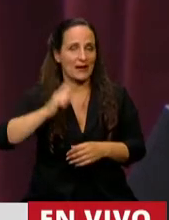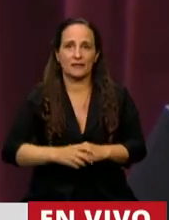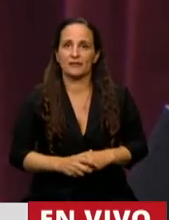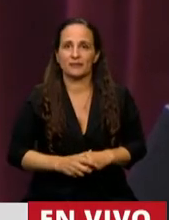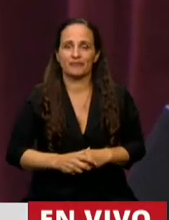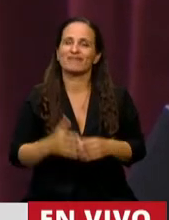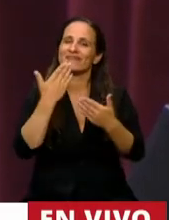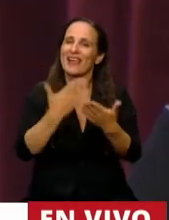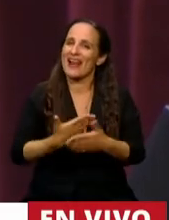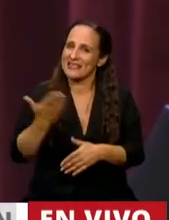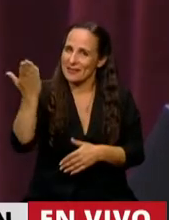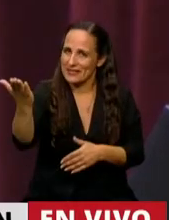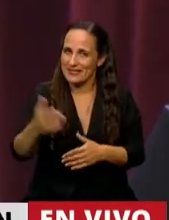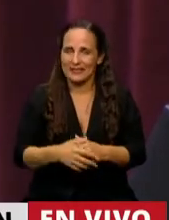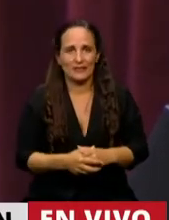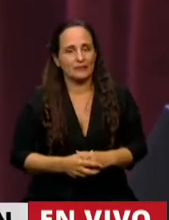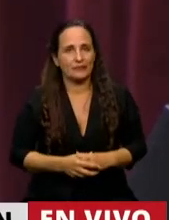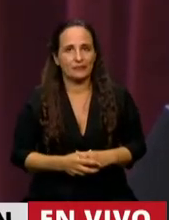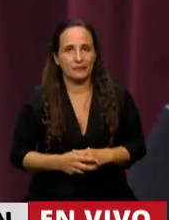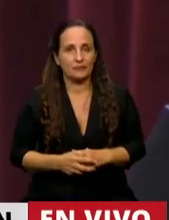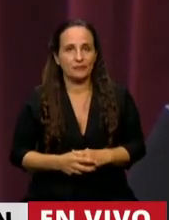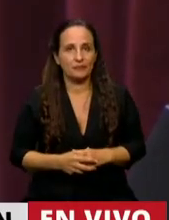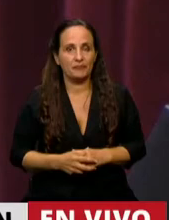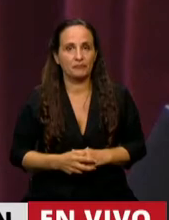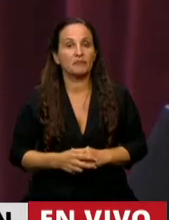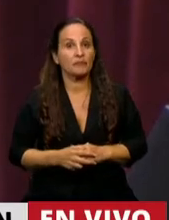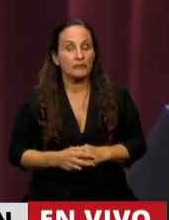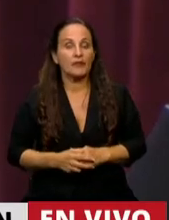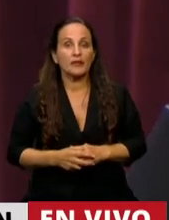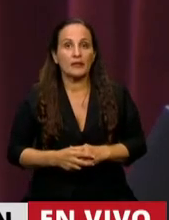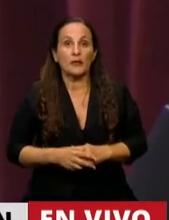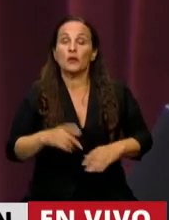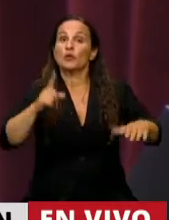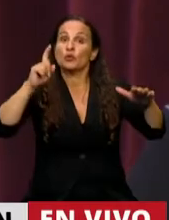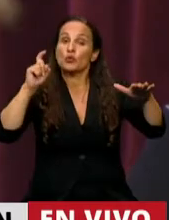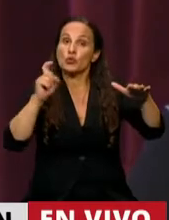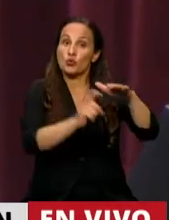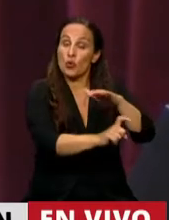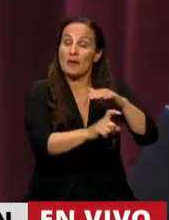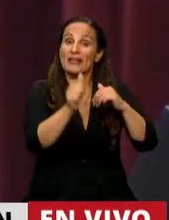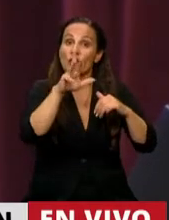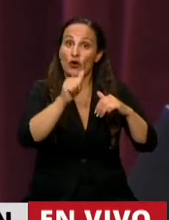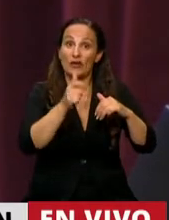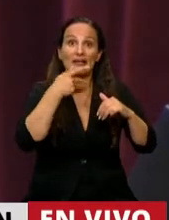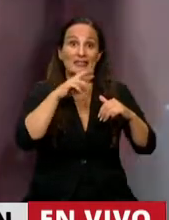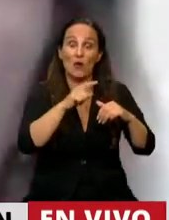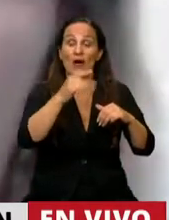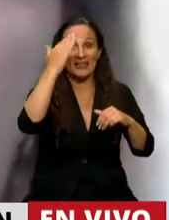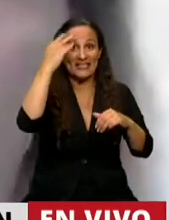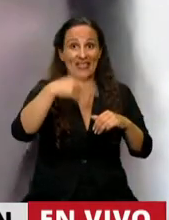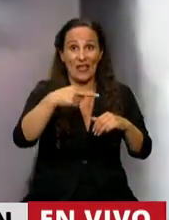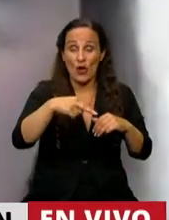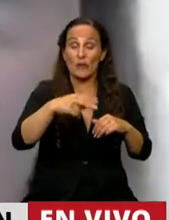Gracias, señora presidenta. Señora presidenta, la desaparición del submarino Ara San Juan el 15 de noviembre